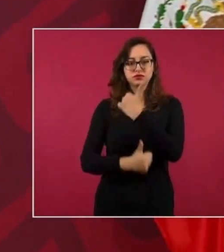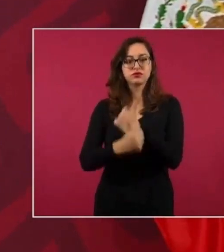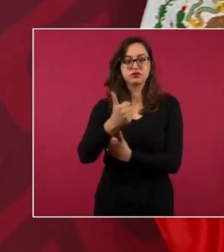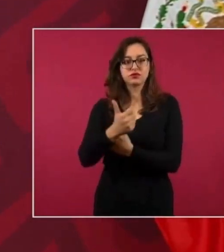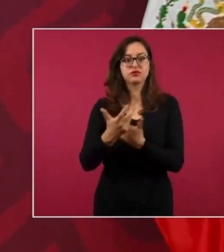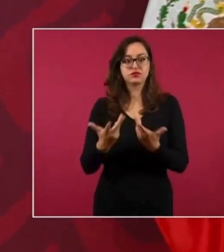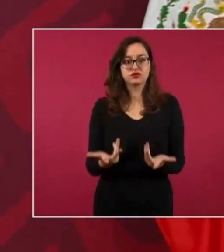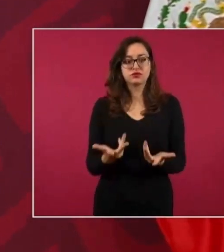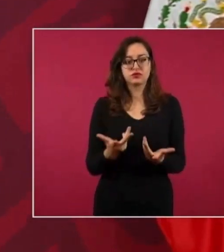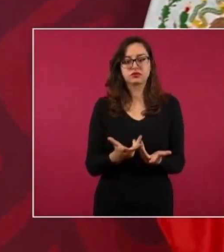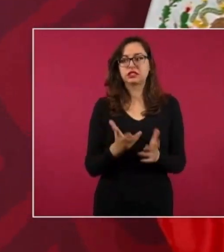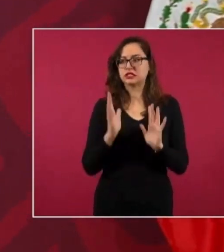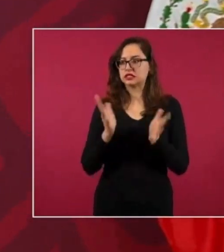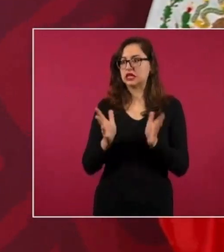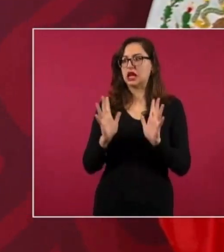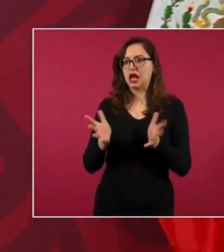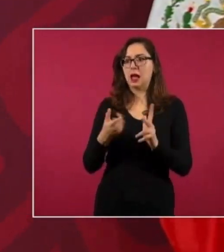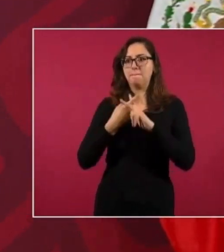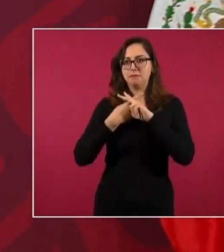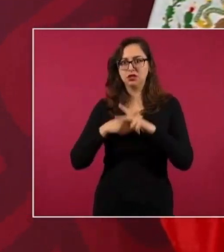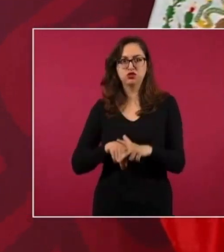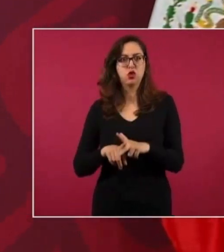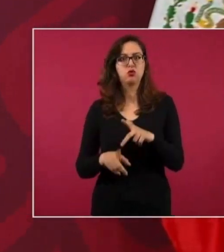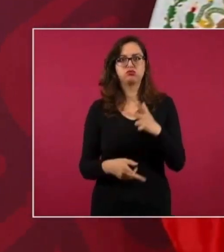aparecido en encuestas